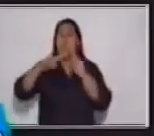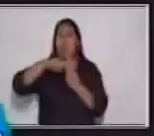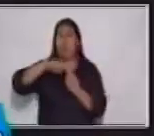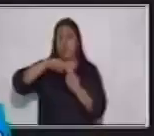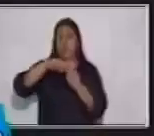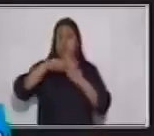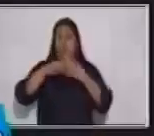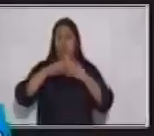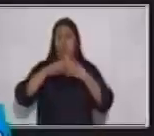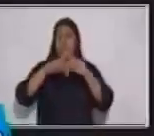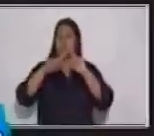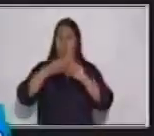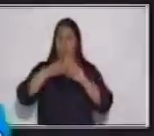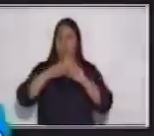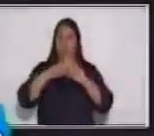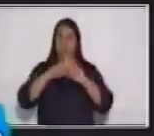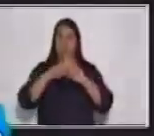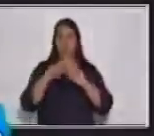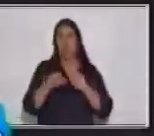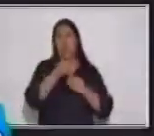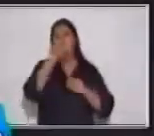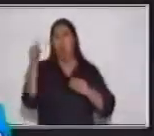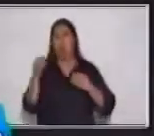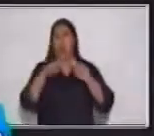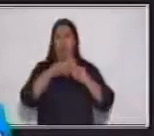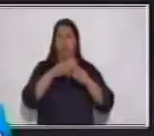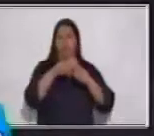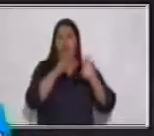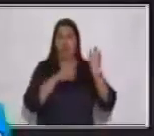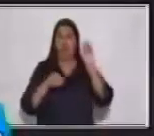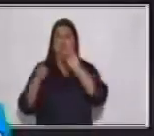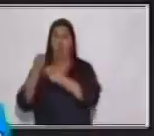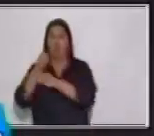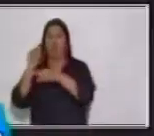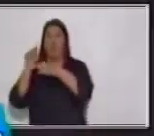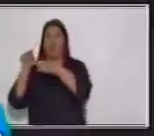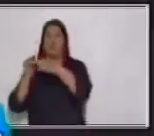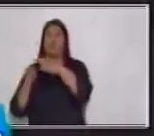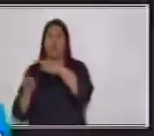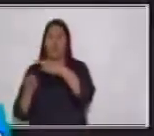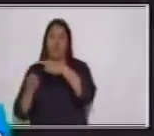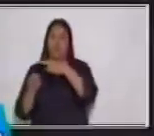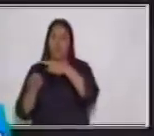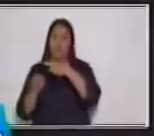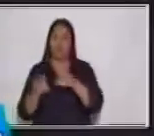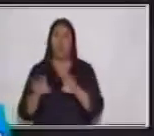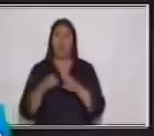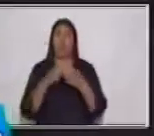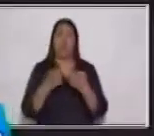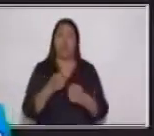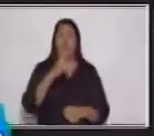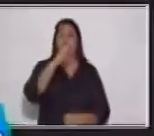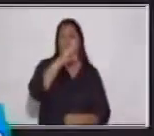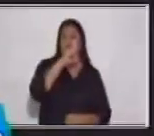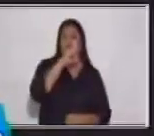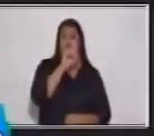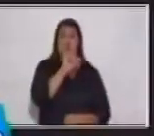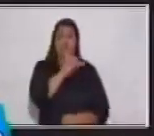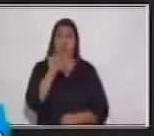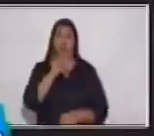pasar a dividir. Se va a hacer igual a menos 11